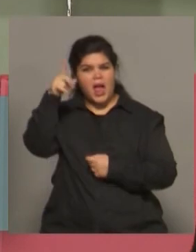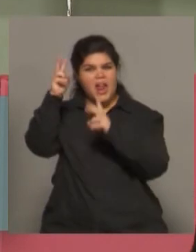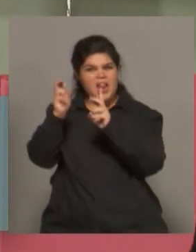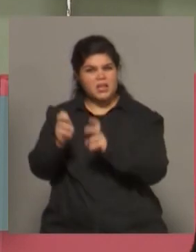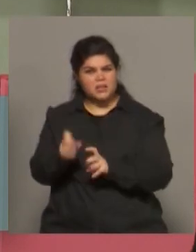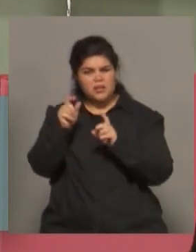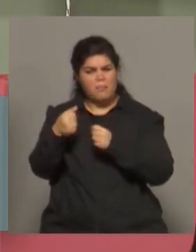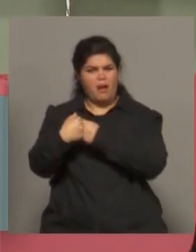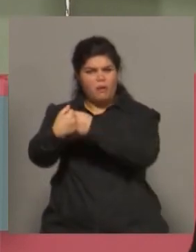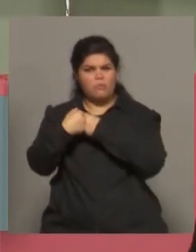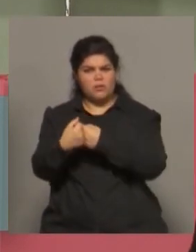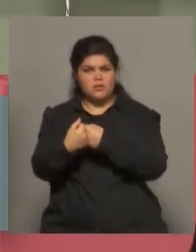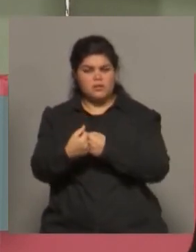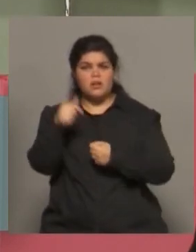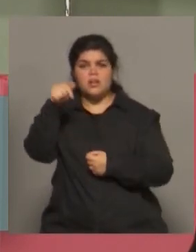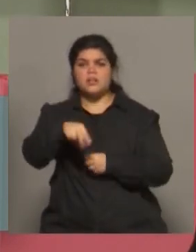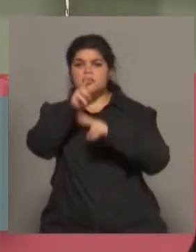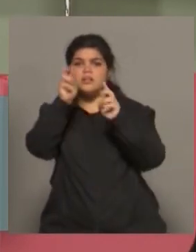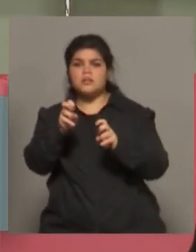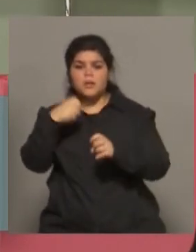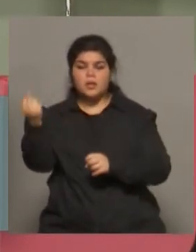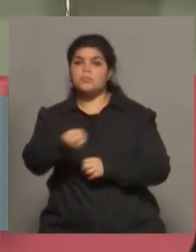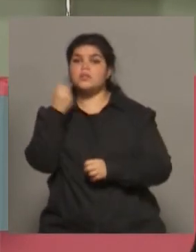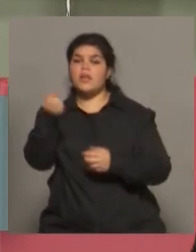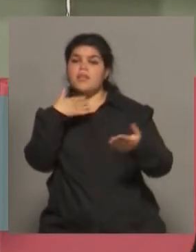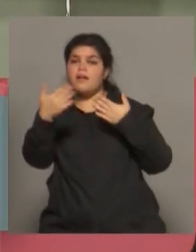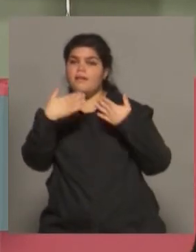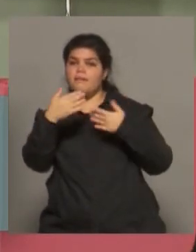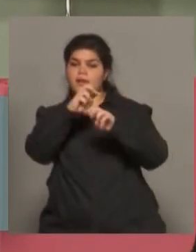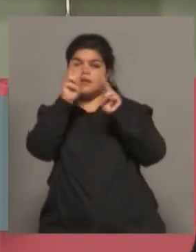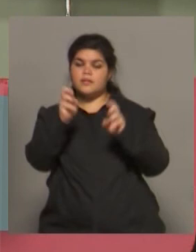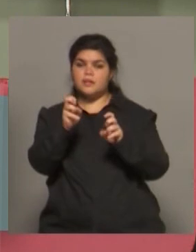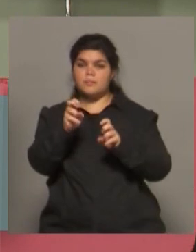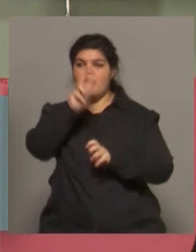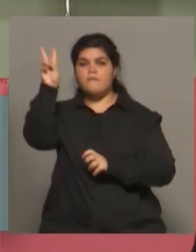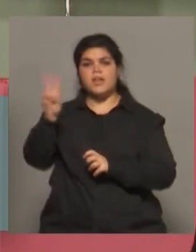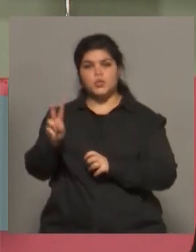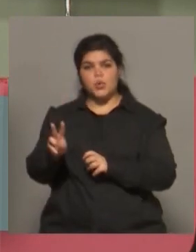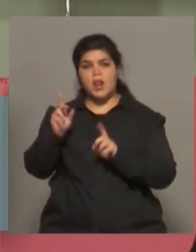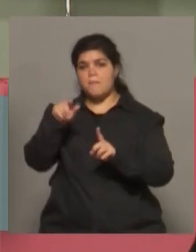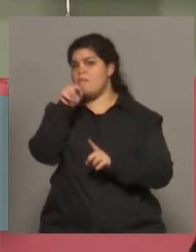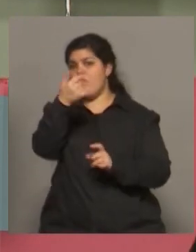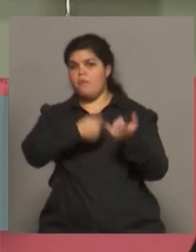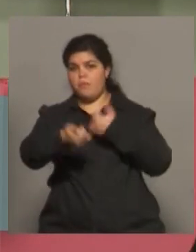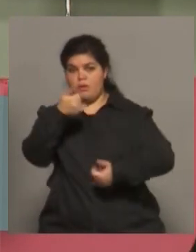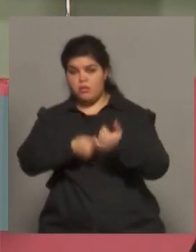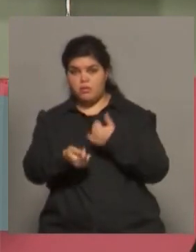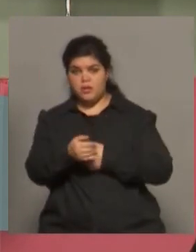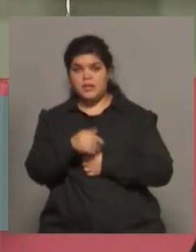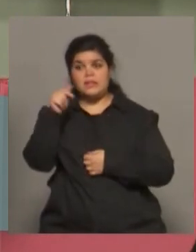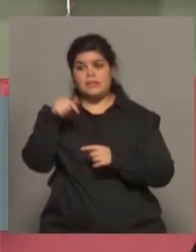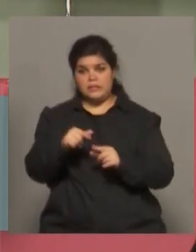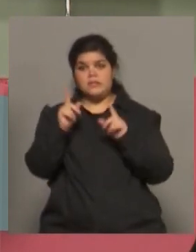también en este sentido me parece también que hay que hablar de que obviamente la posición de Venezuela, que vos lo nombrabas recién, también